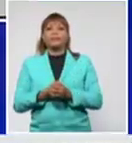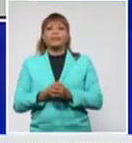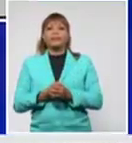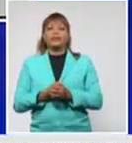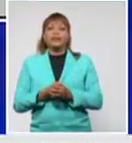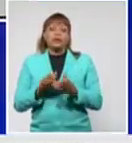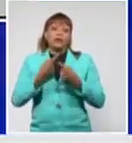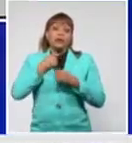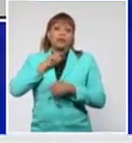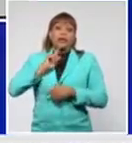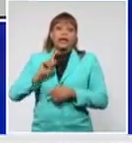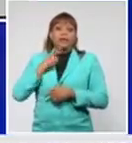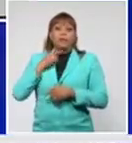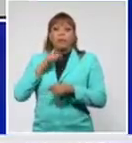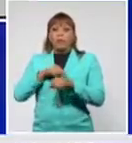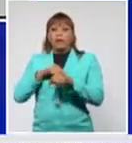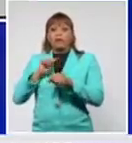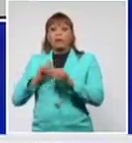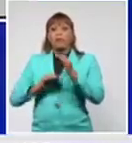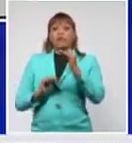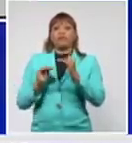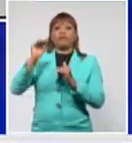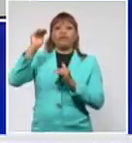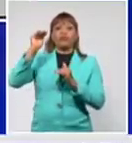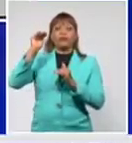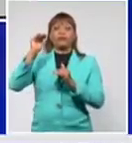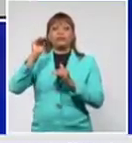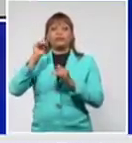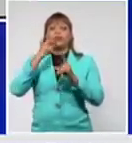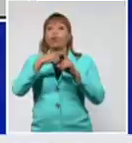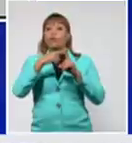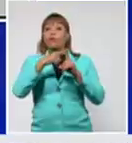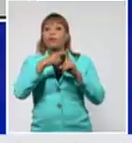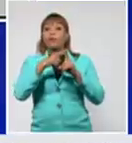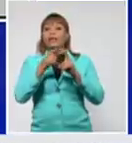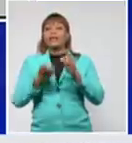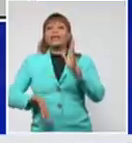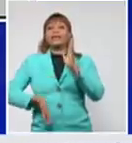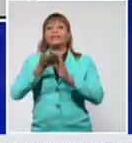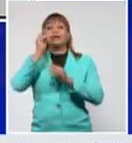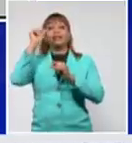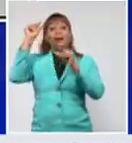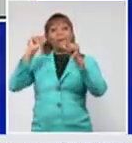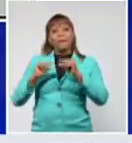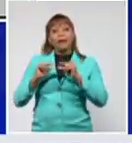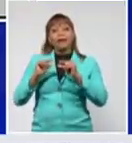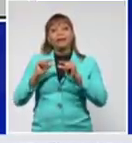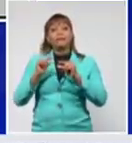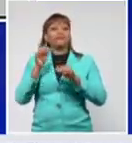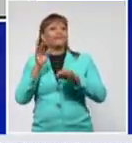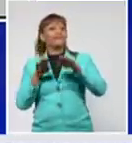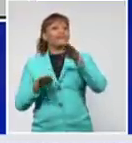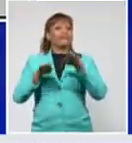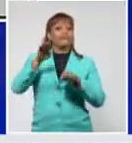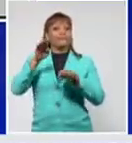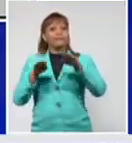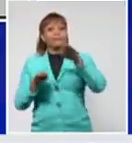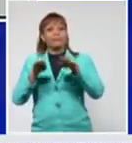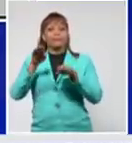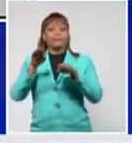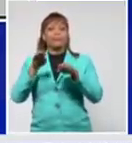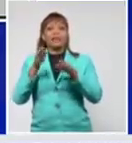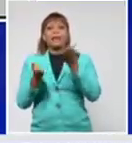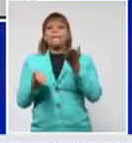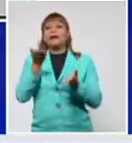en un momento determinado sube mucho los confirmados y las altas son pocas, pues quiere decir que hay un